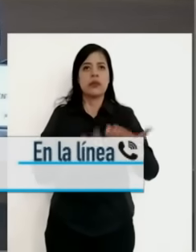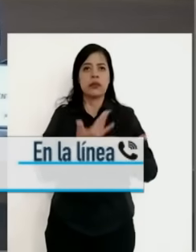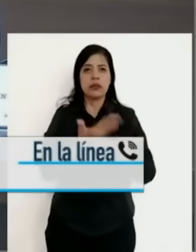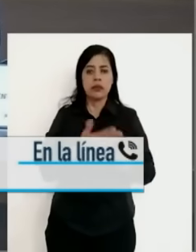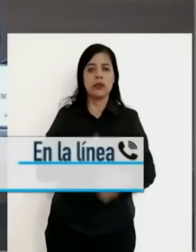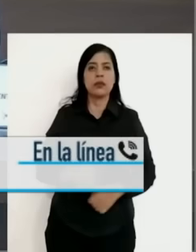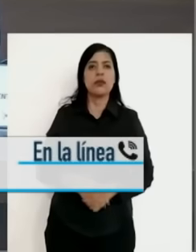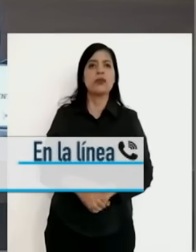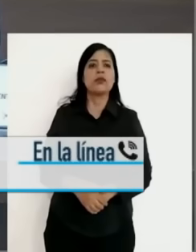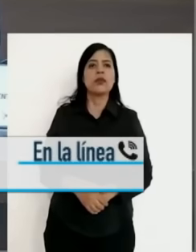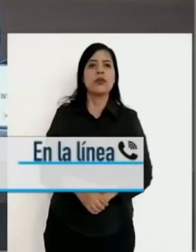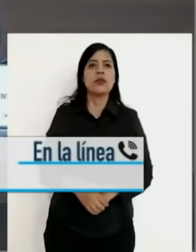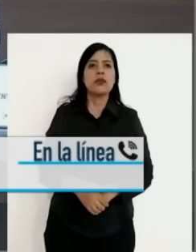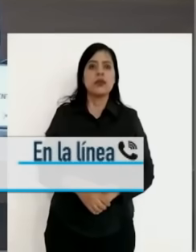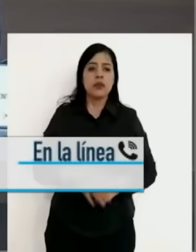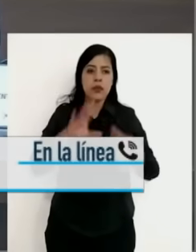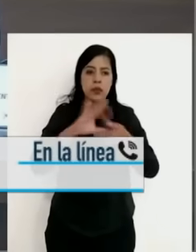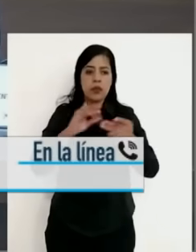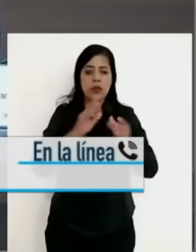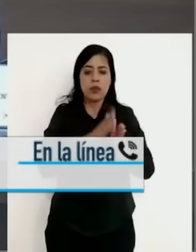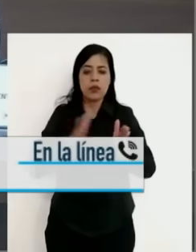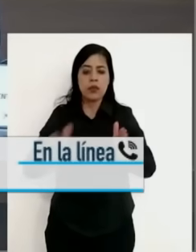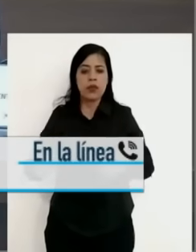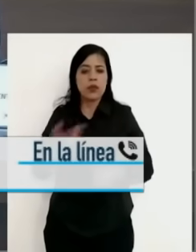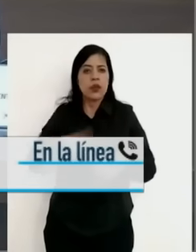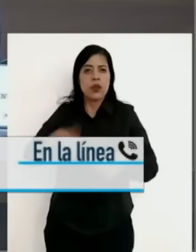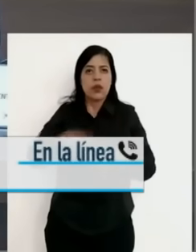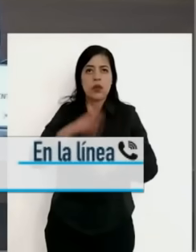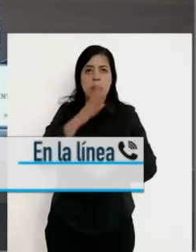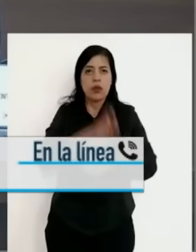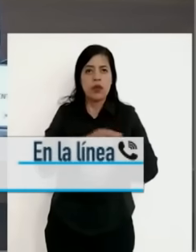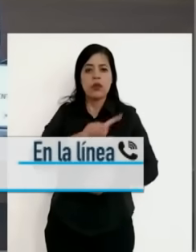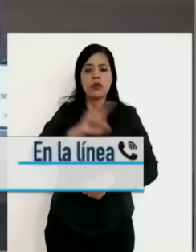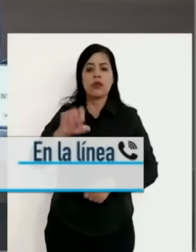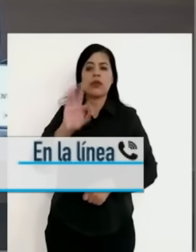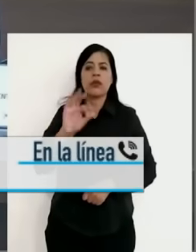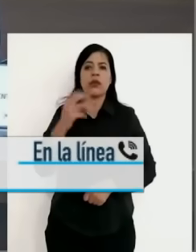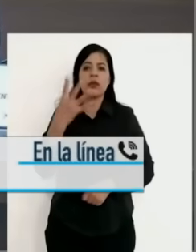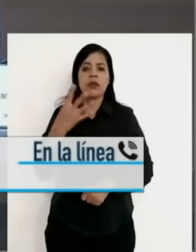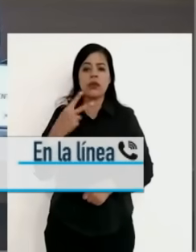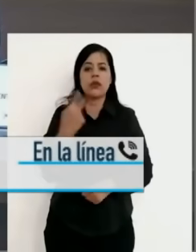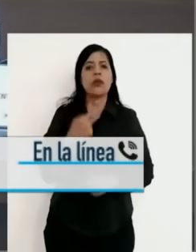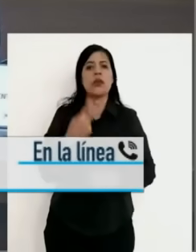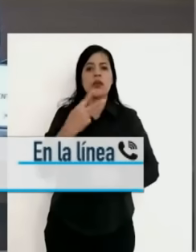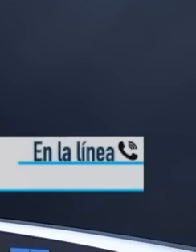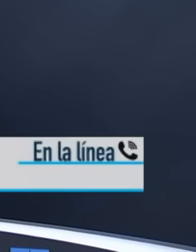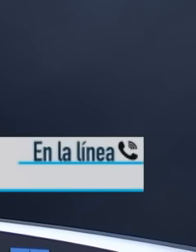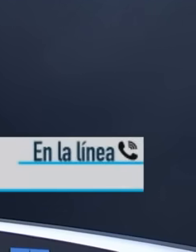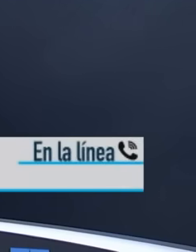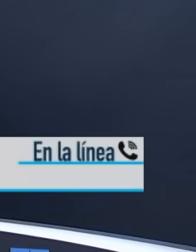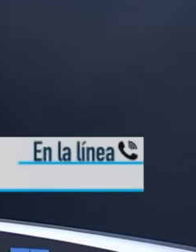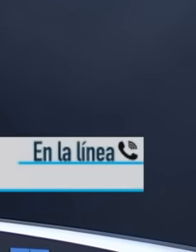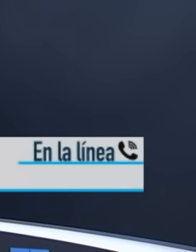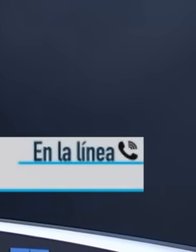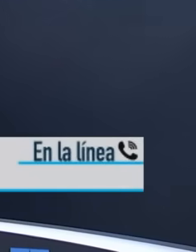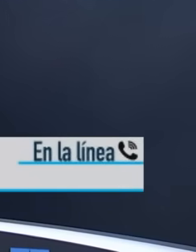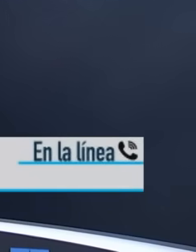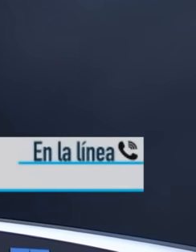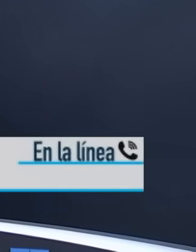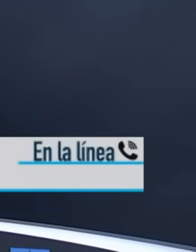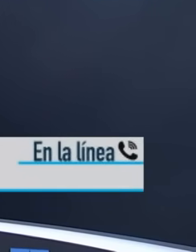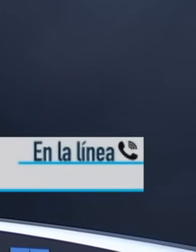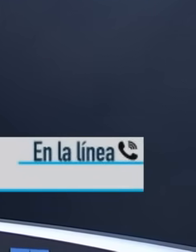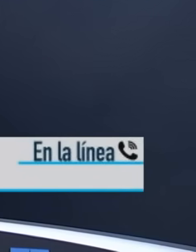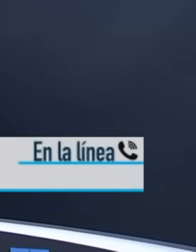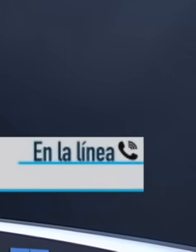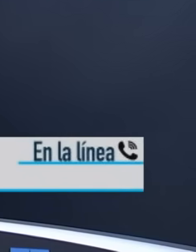nerviosos por nuestra coalición, y obviamente pues saben que la ciudadanía ya no los quiere. Pues estaremos pendientes. Hernán Salinas, presidente del PAN